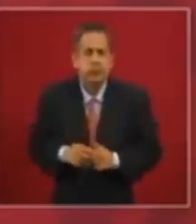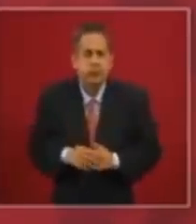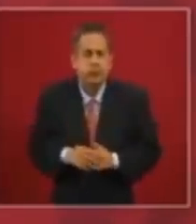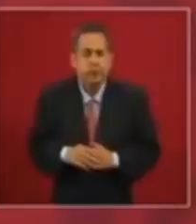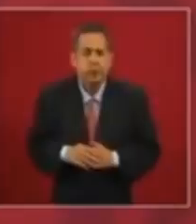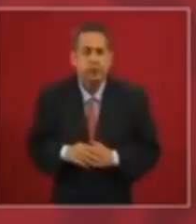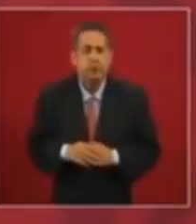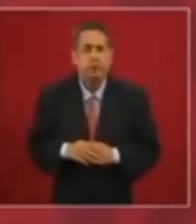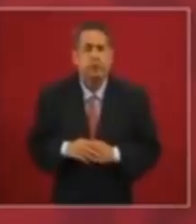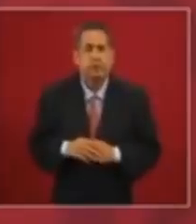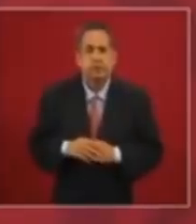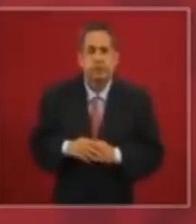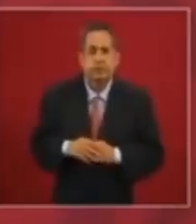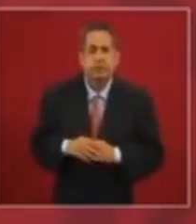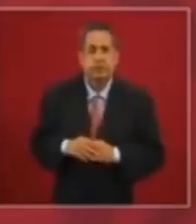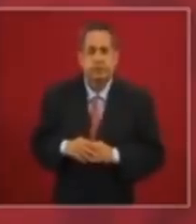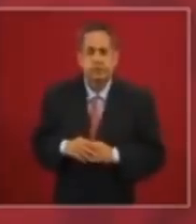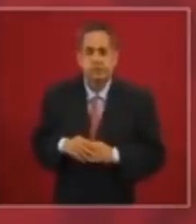esta